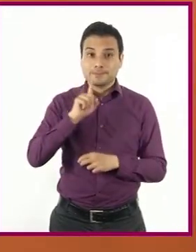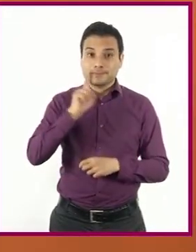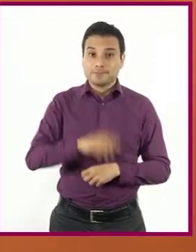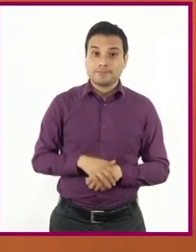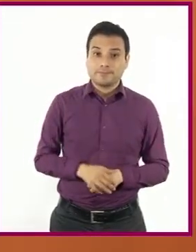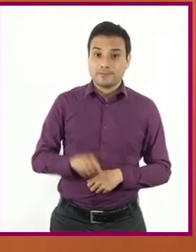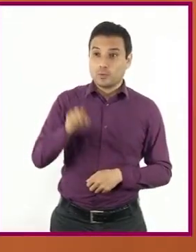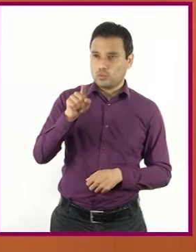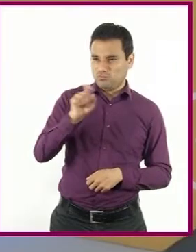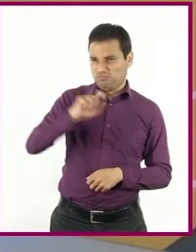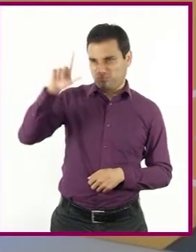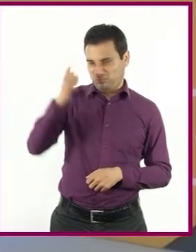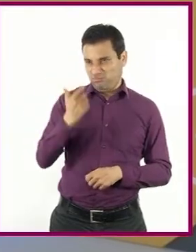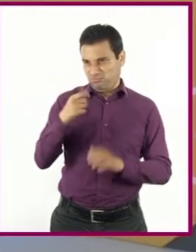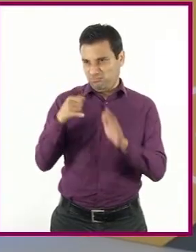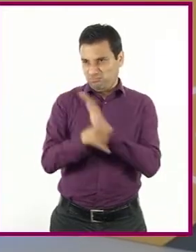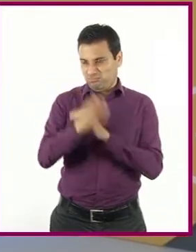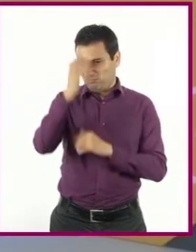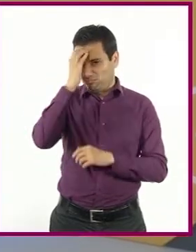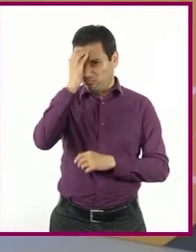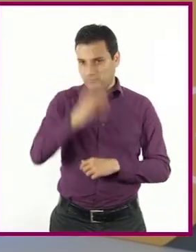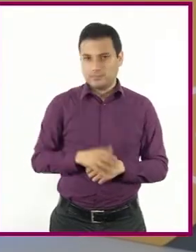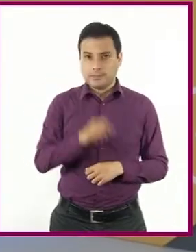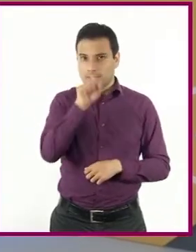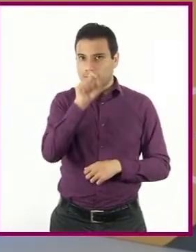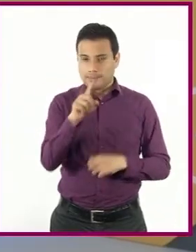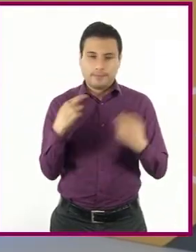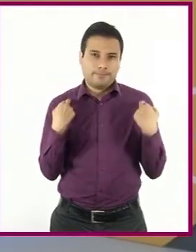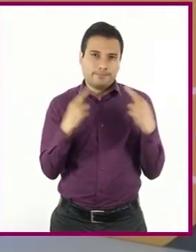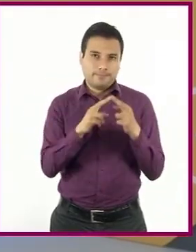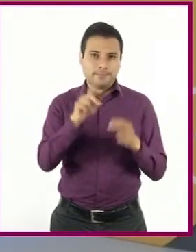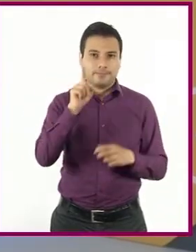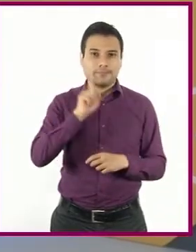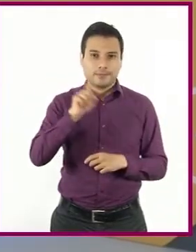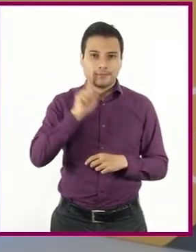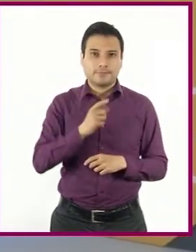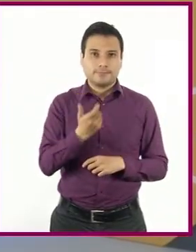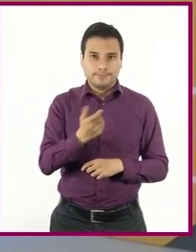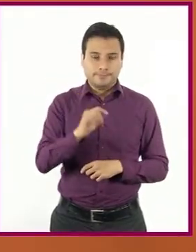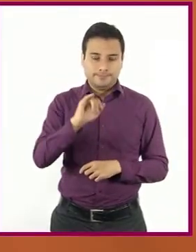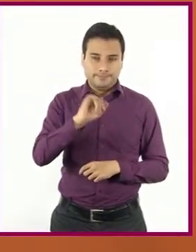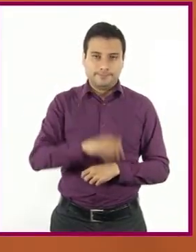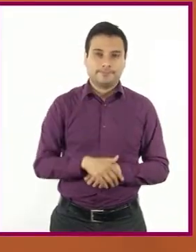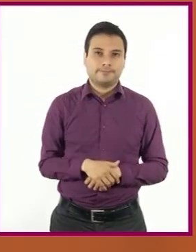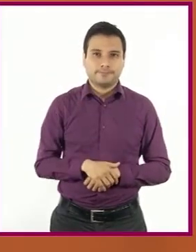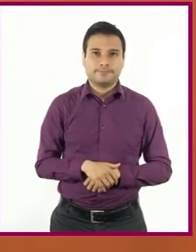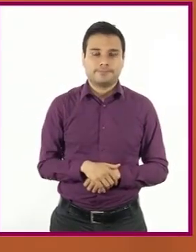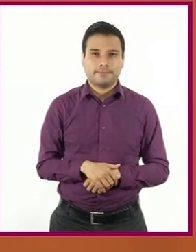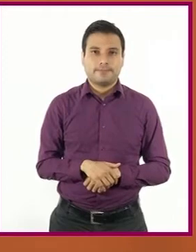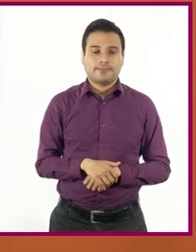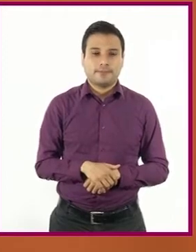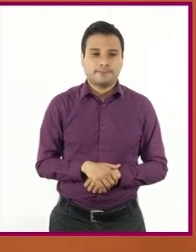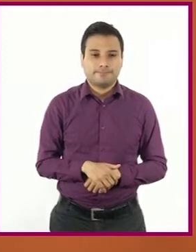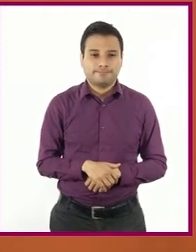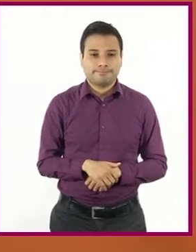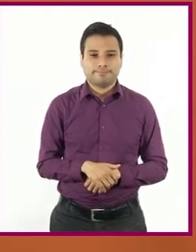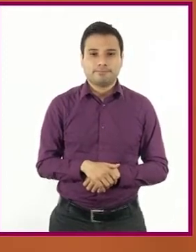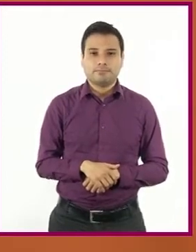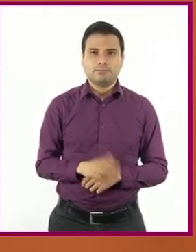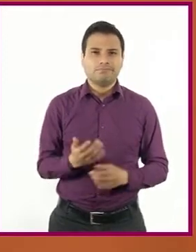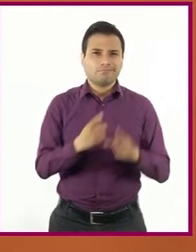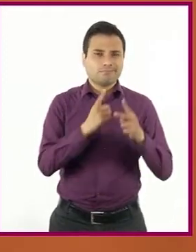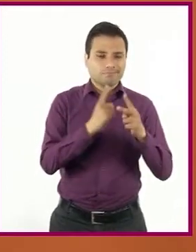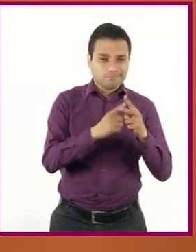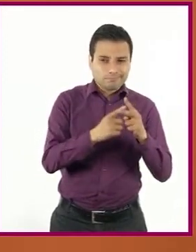usted es economista. Además de ser profesora de matemáticas, soy economista. Maestra Anel, ¿cómo se relacionan